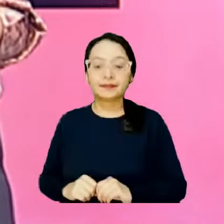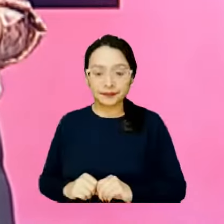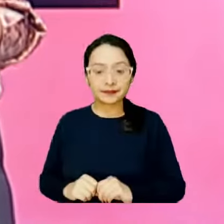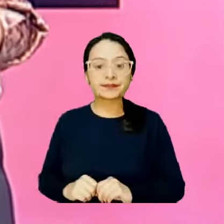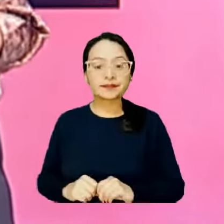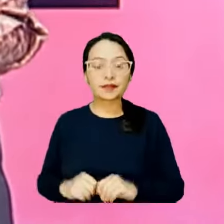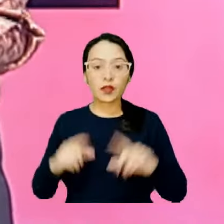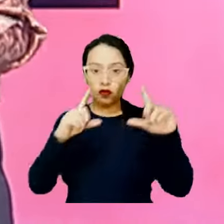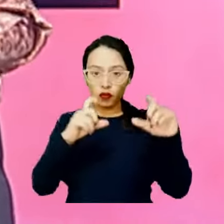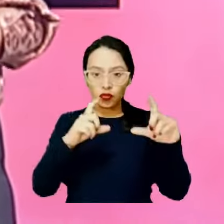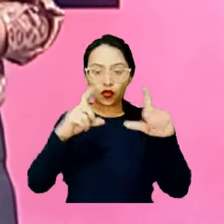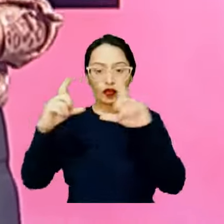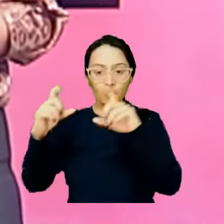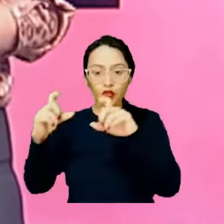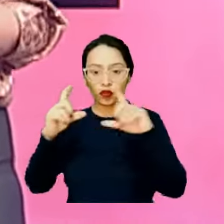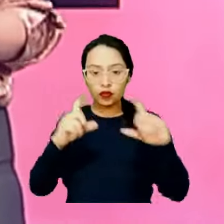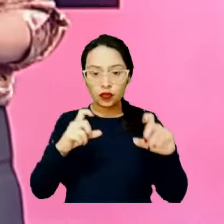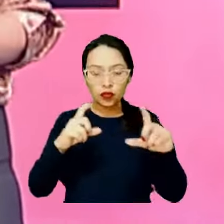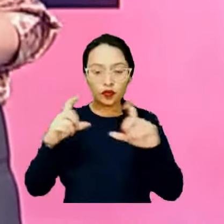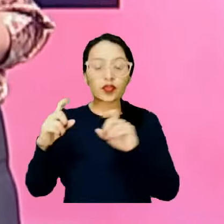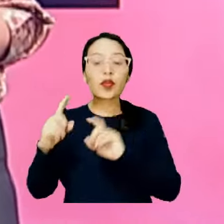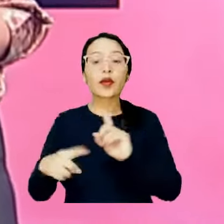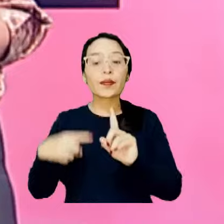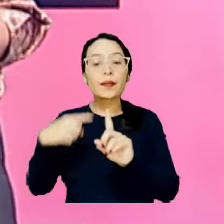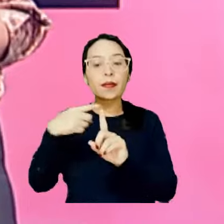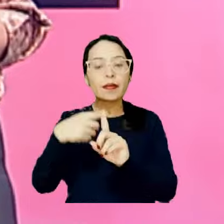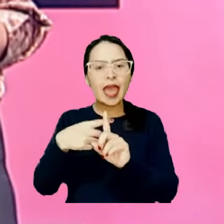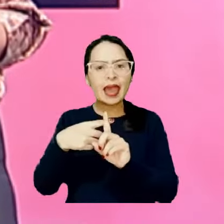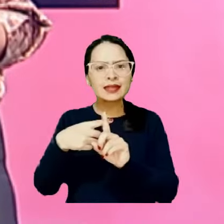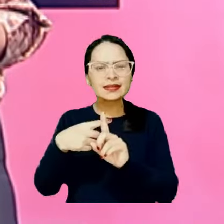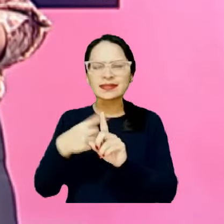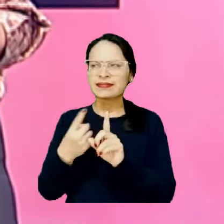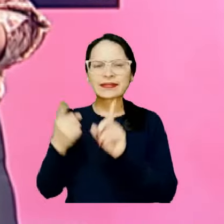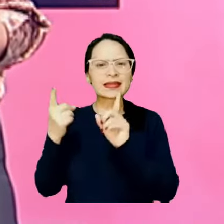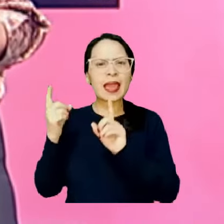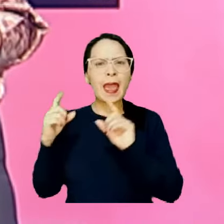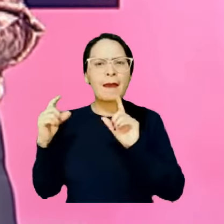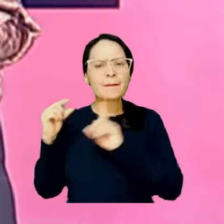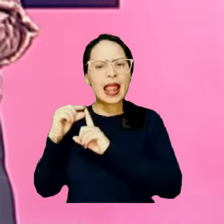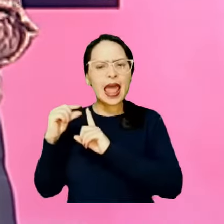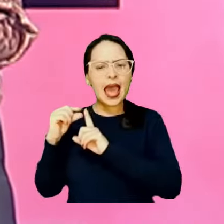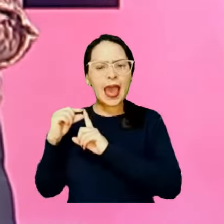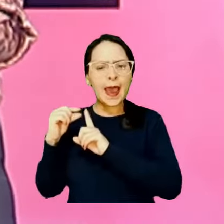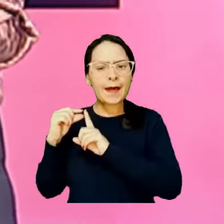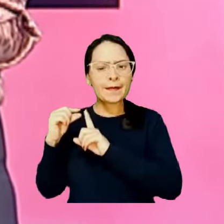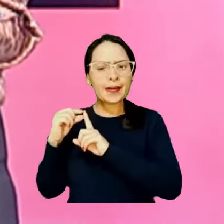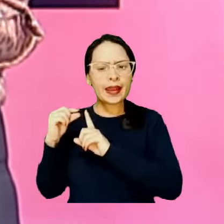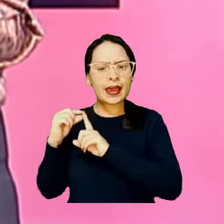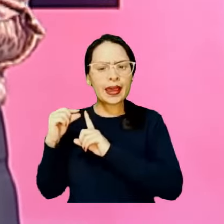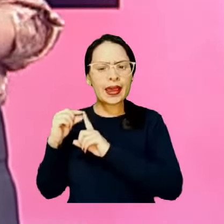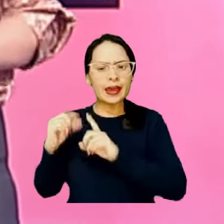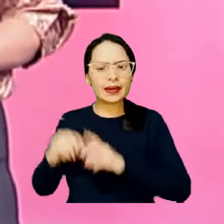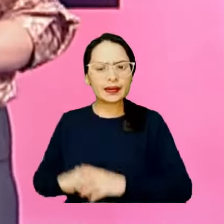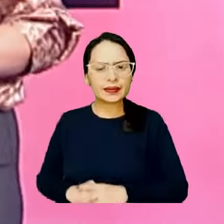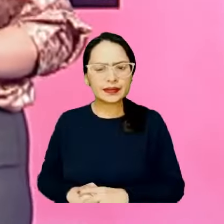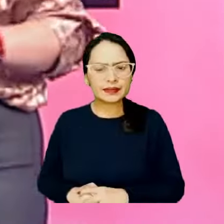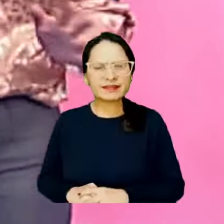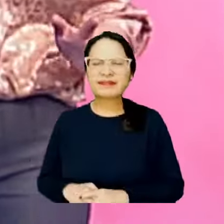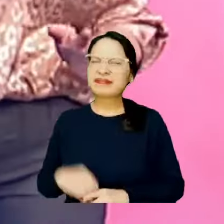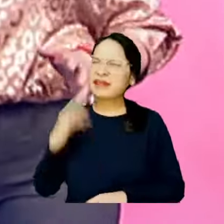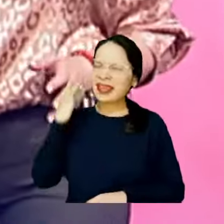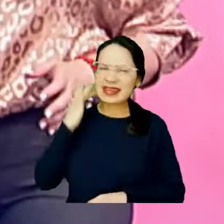también en las primeras páginas, por ejemplo, hay información suelta con tres palabras como bicicleta, Roland, Catherine, entre otros. Así que hoy día les vamos